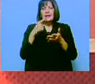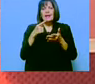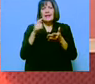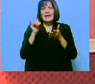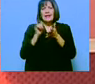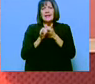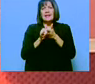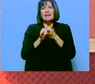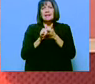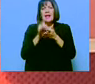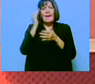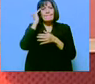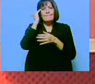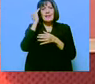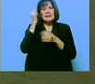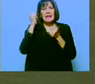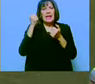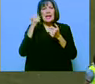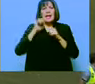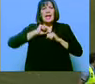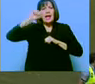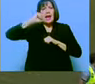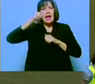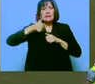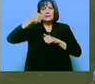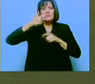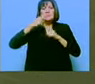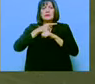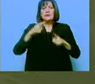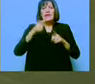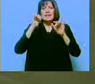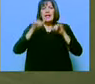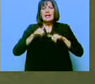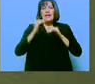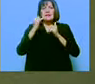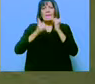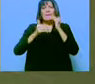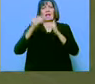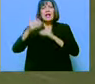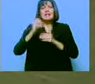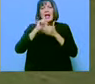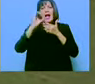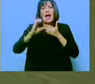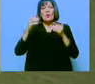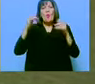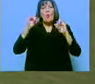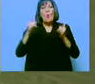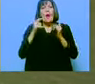esa es la mentalidad que tenemos, ganar. Una vez ya instalados en semifinales, San Carlos deberá